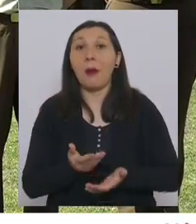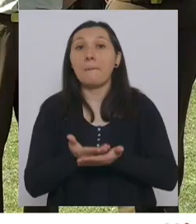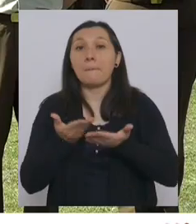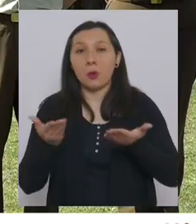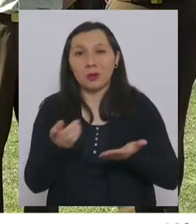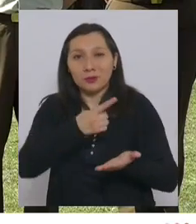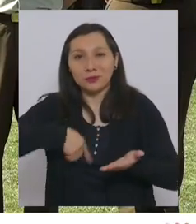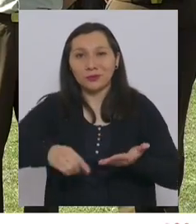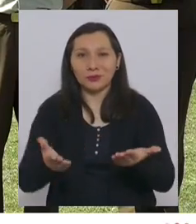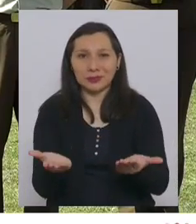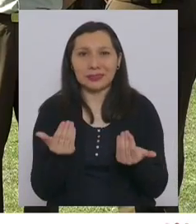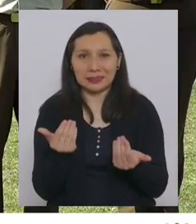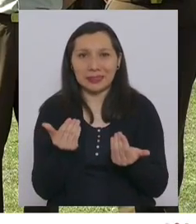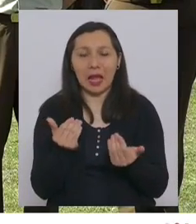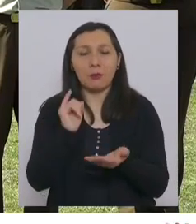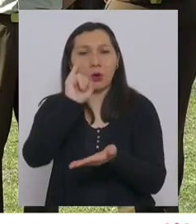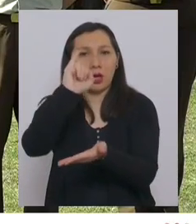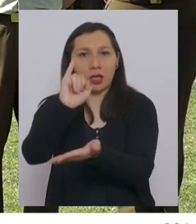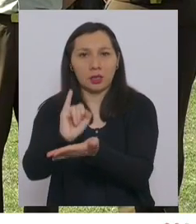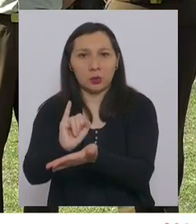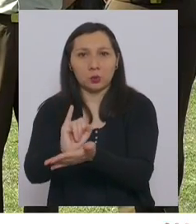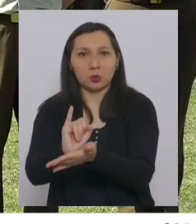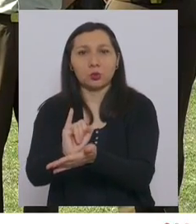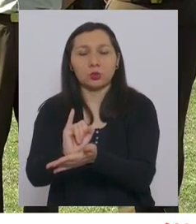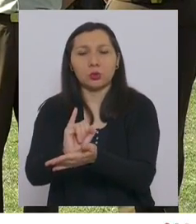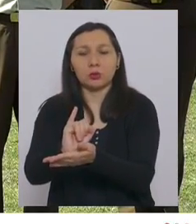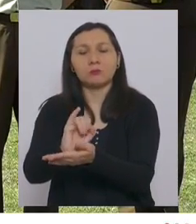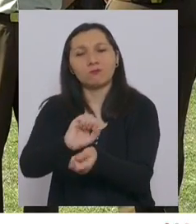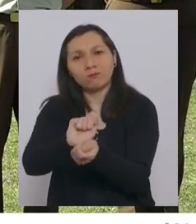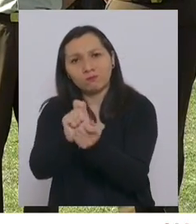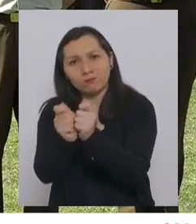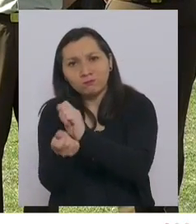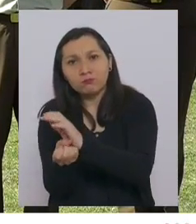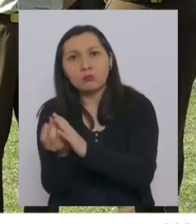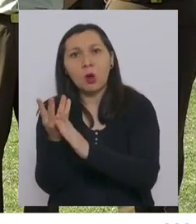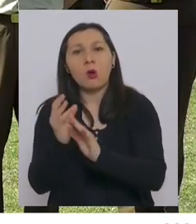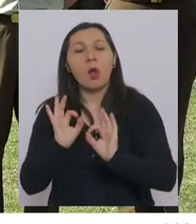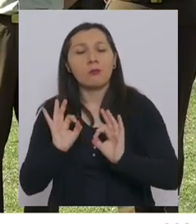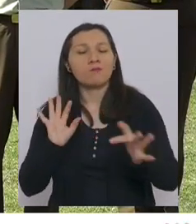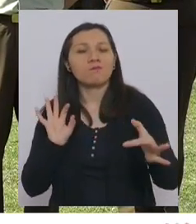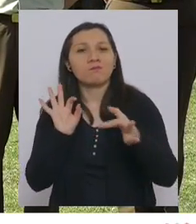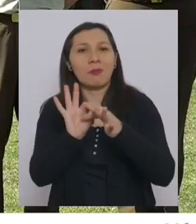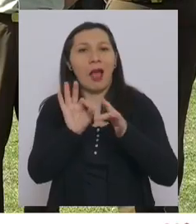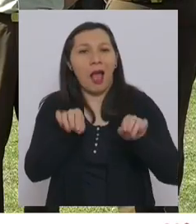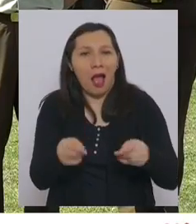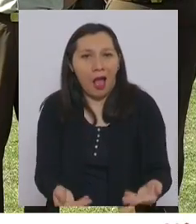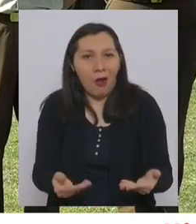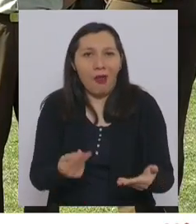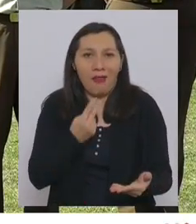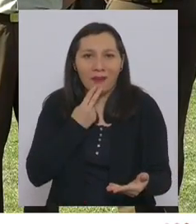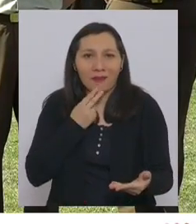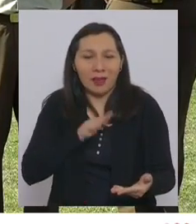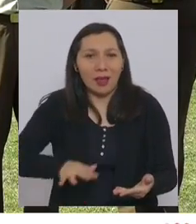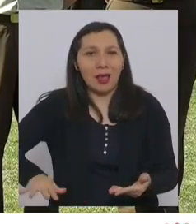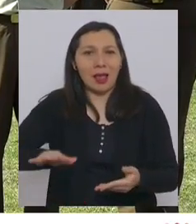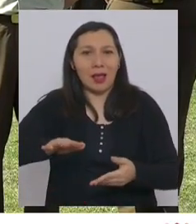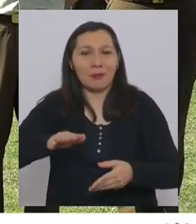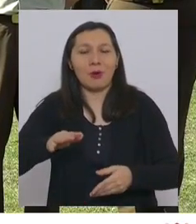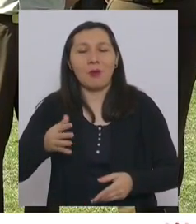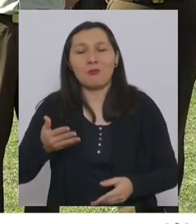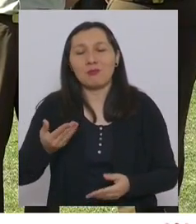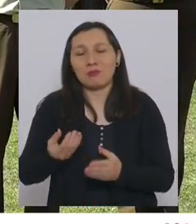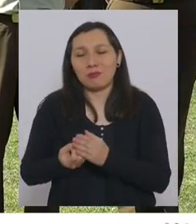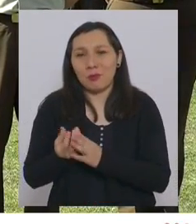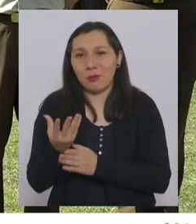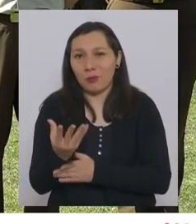eso necesitamos una institución que se modernice, que se adecúe a los tiempos. Porque lo que vamos a